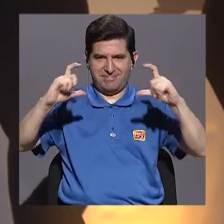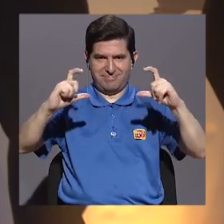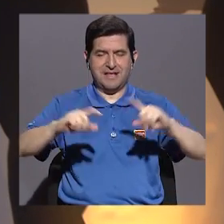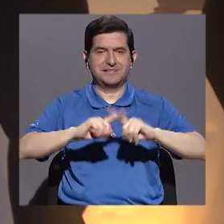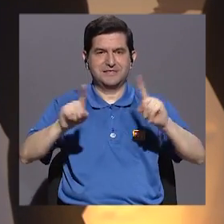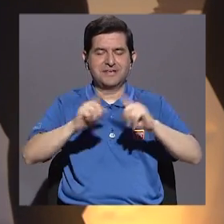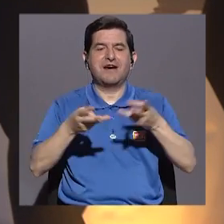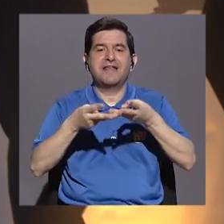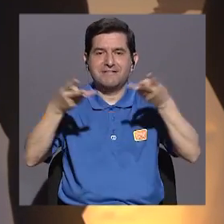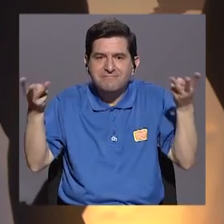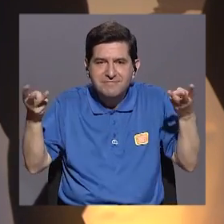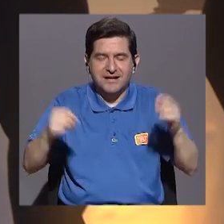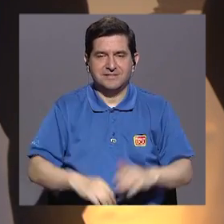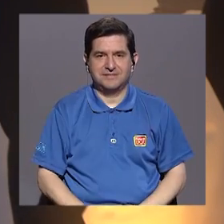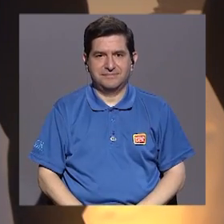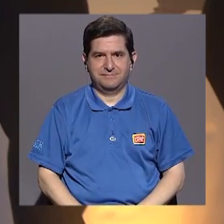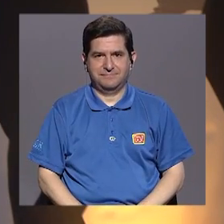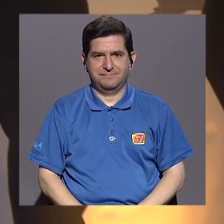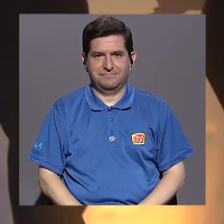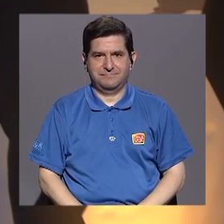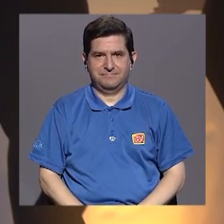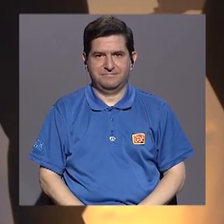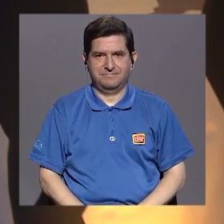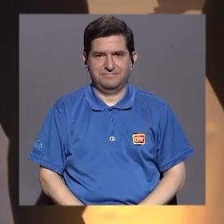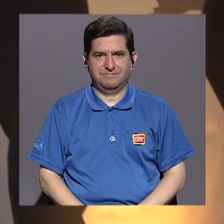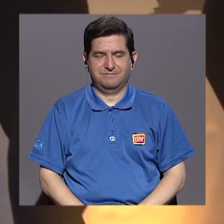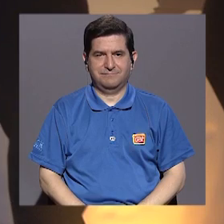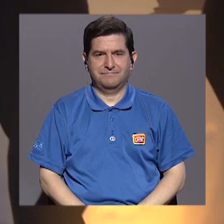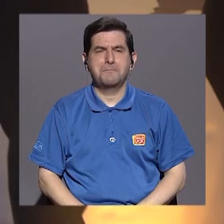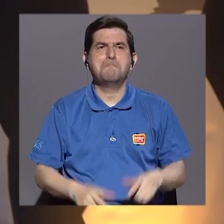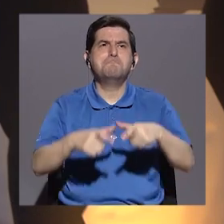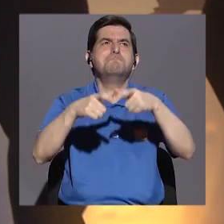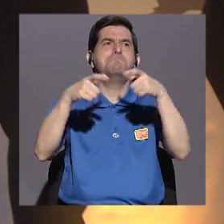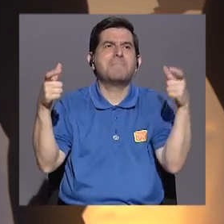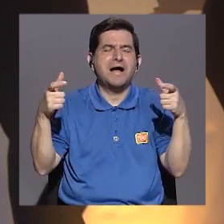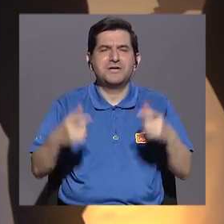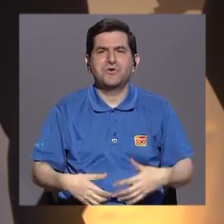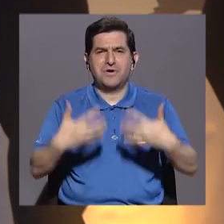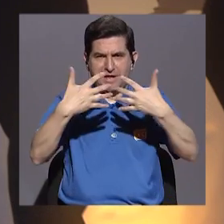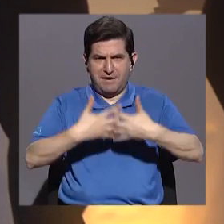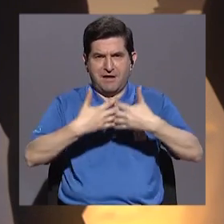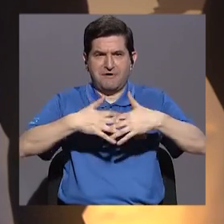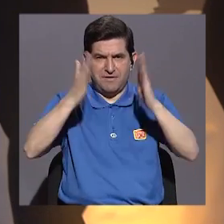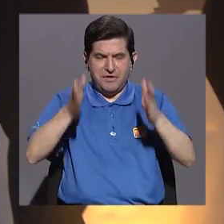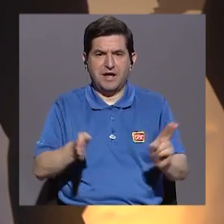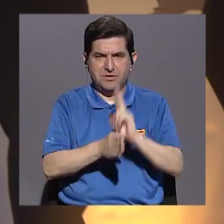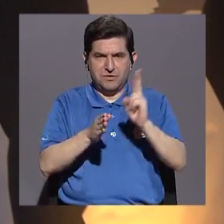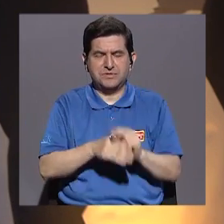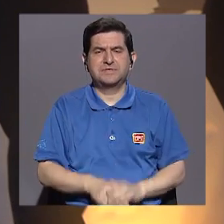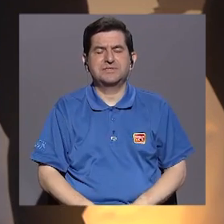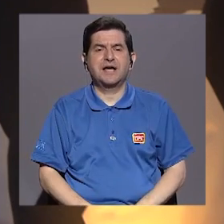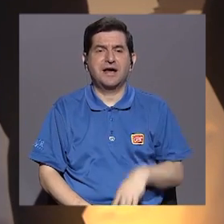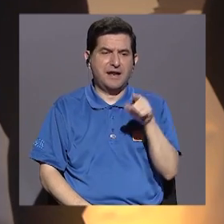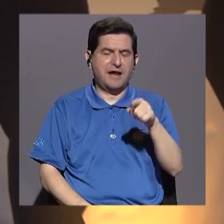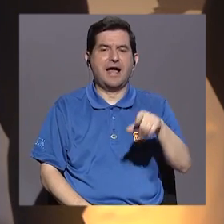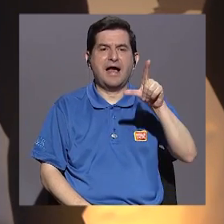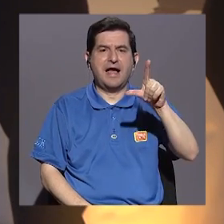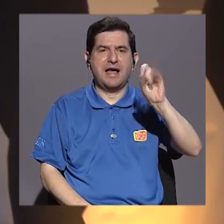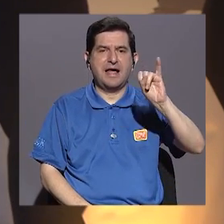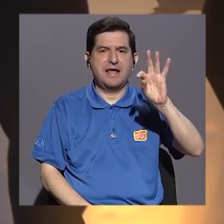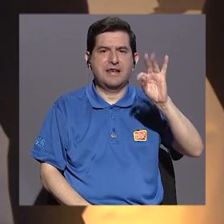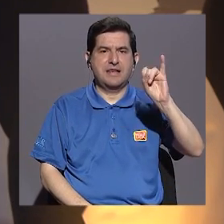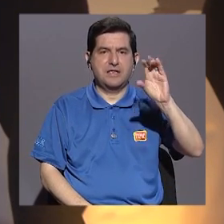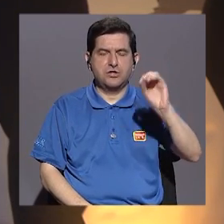baterías diferentes materiales aunque la gran mayoría de los fabricantes están utilizando baterías de iones de litio